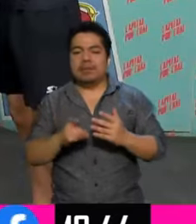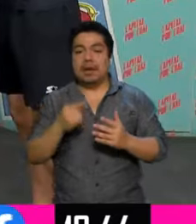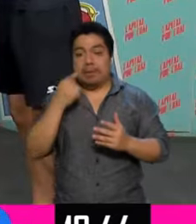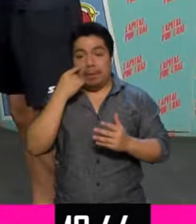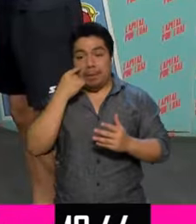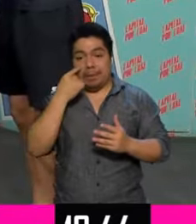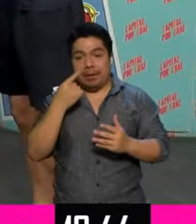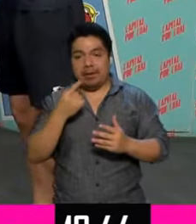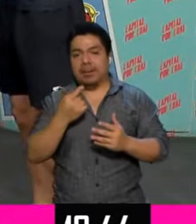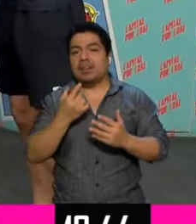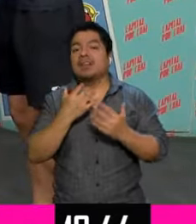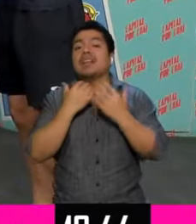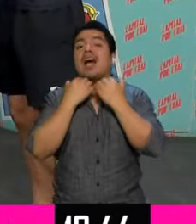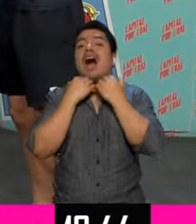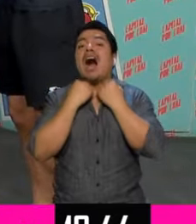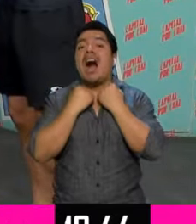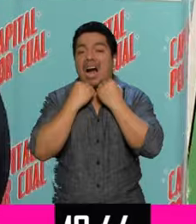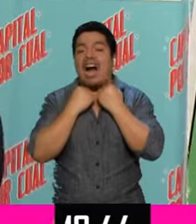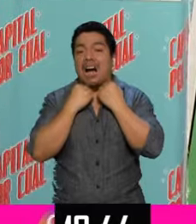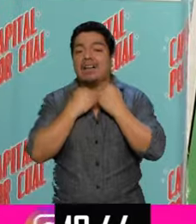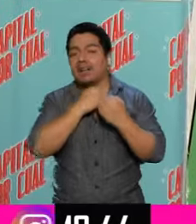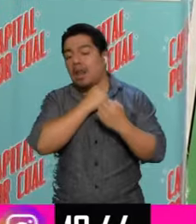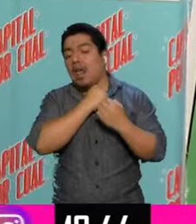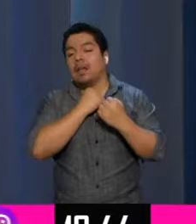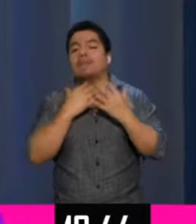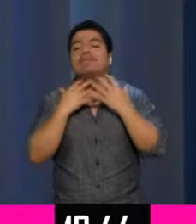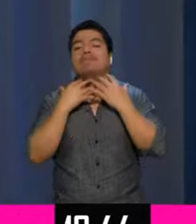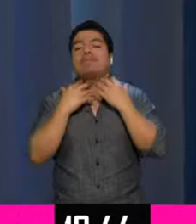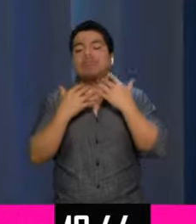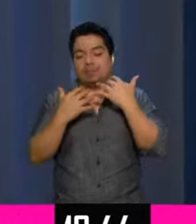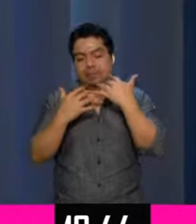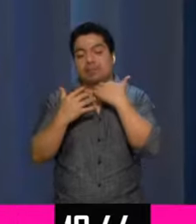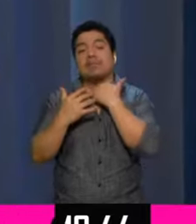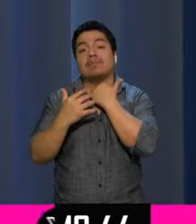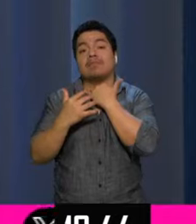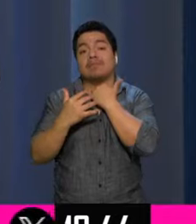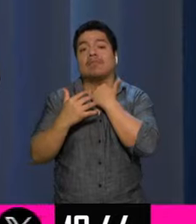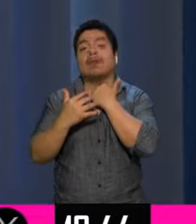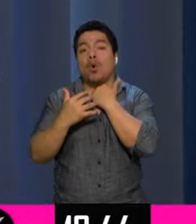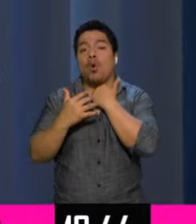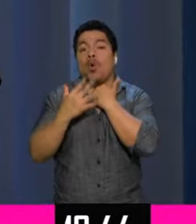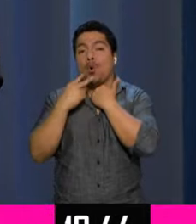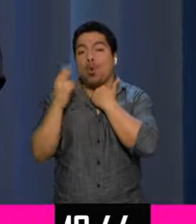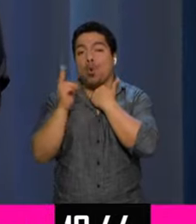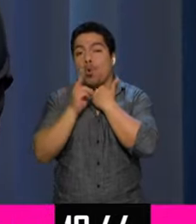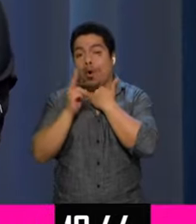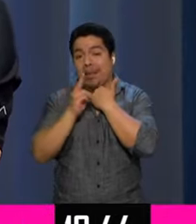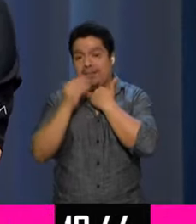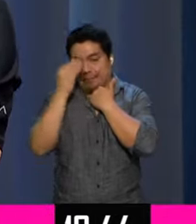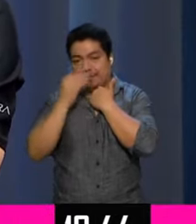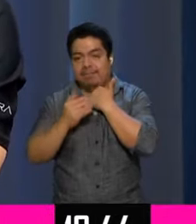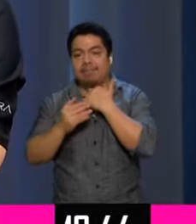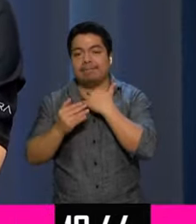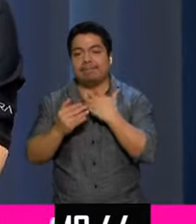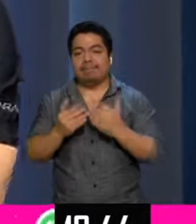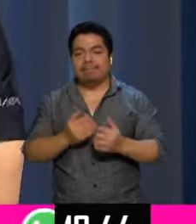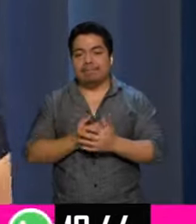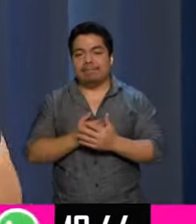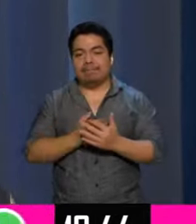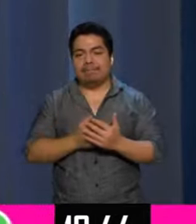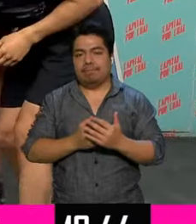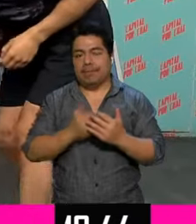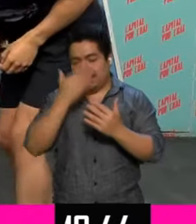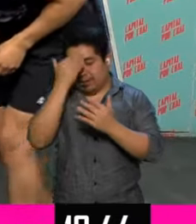primero tenemos que defender nuestro cuello. Primero. Hay que hacer un espacio para poder respirar. Y ya de ahí salir en diagonal hacia